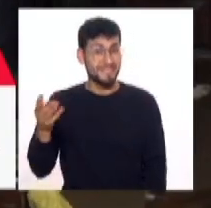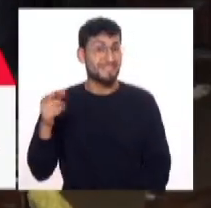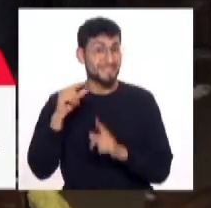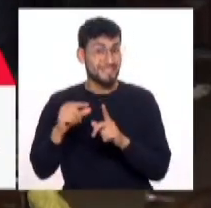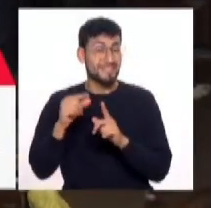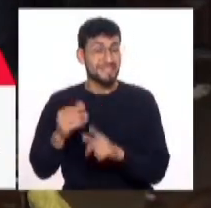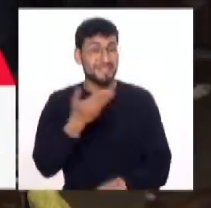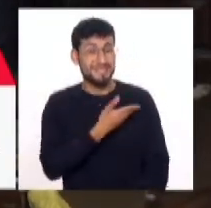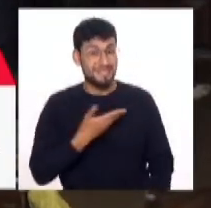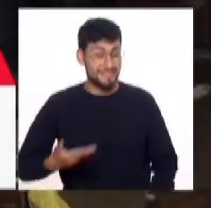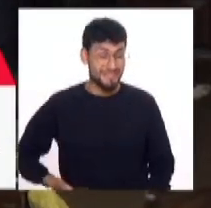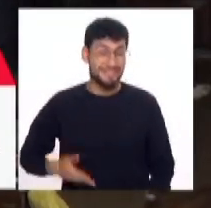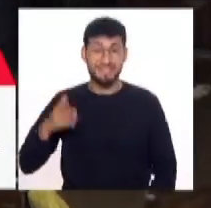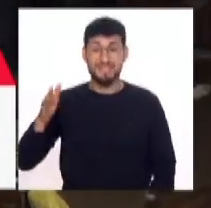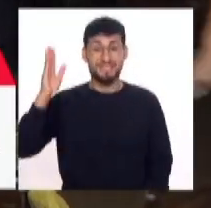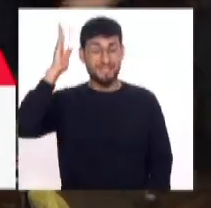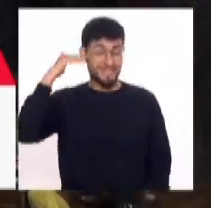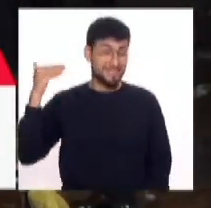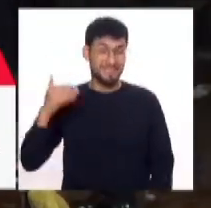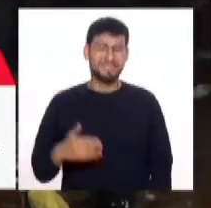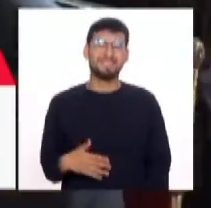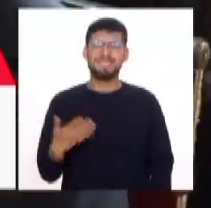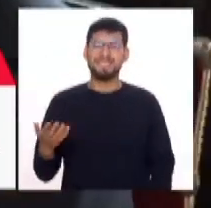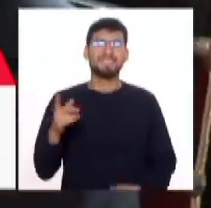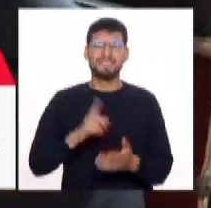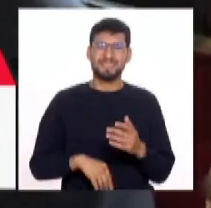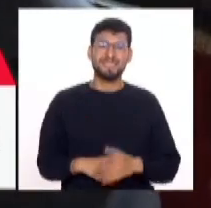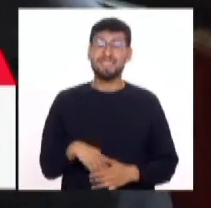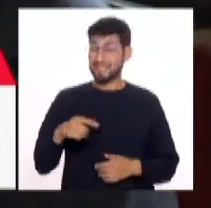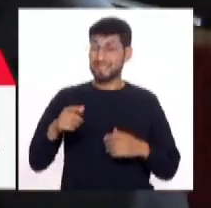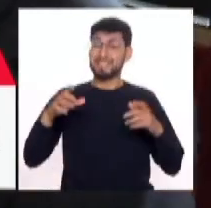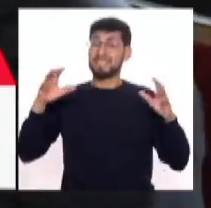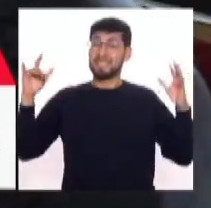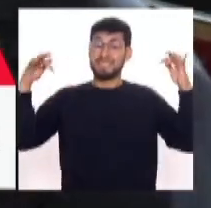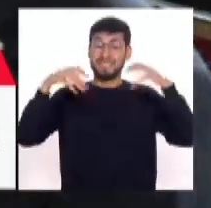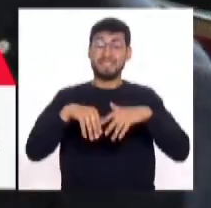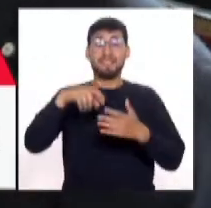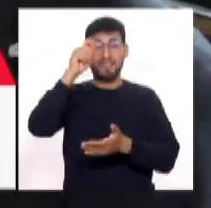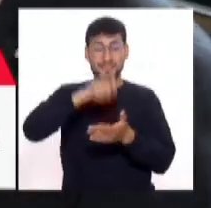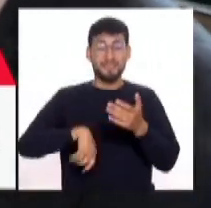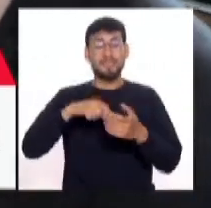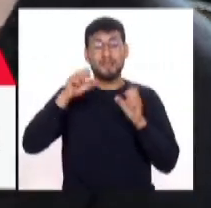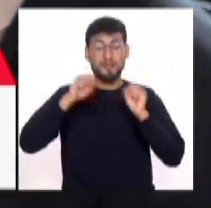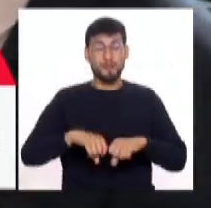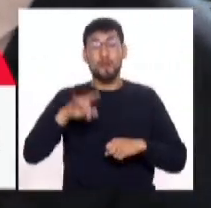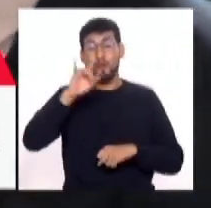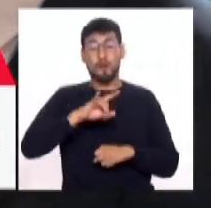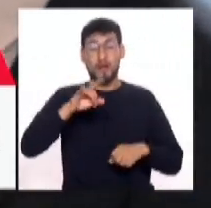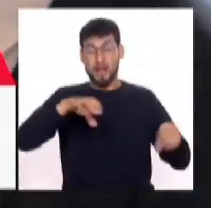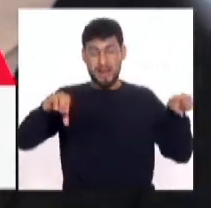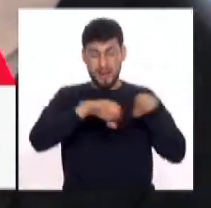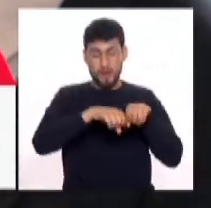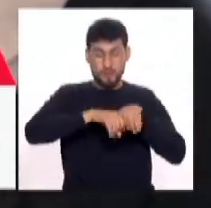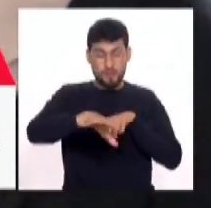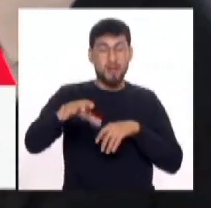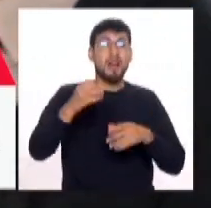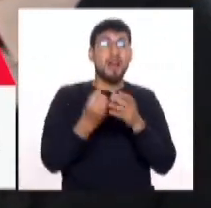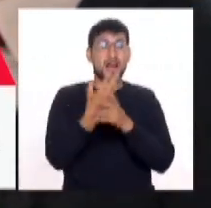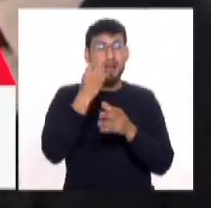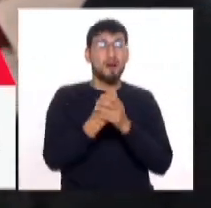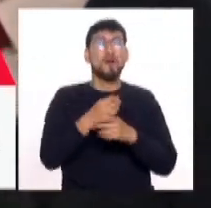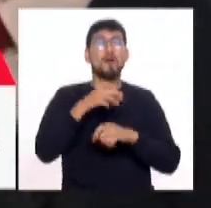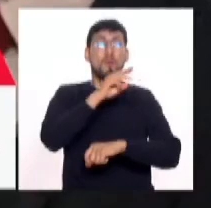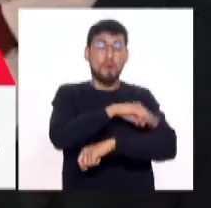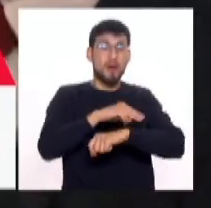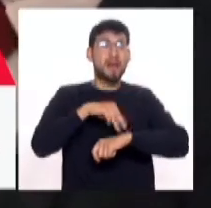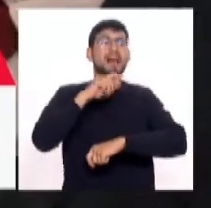palabras de la presidenta de la República, Dina Boluarte, durante esta ceremonia de convenio para masificar el uso de gas natural en Arequipa, Moquegua